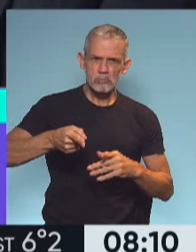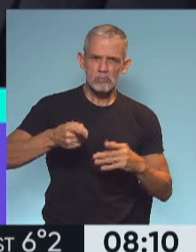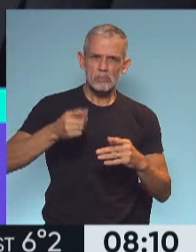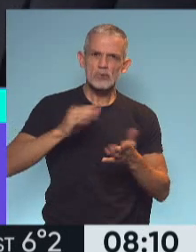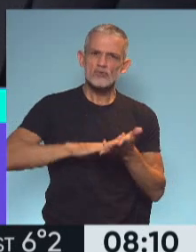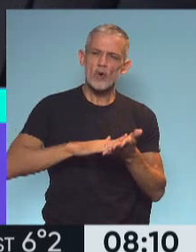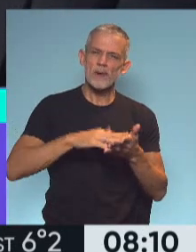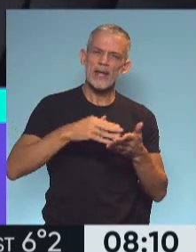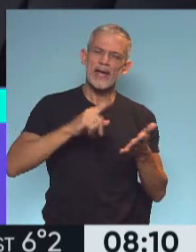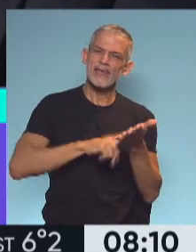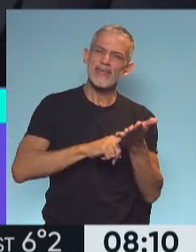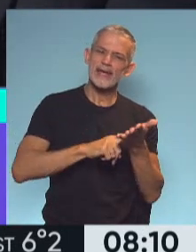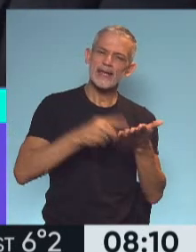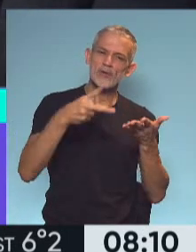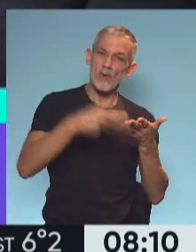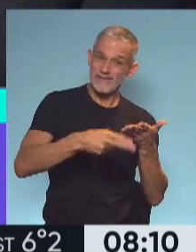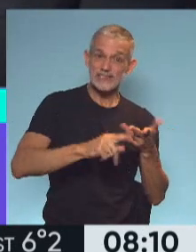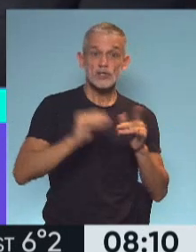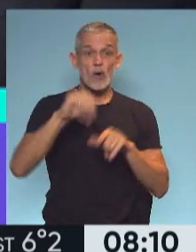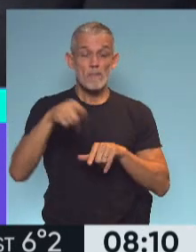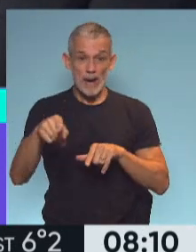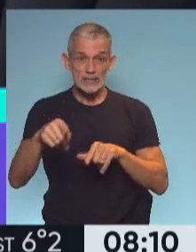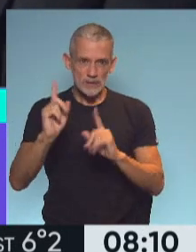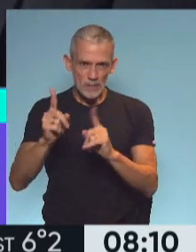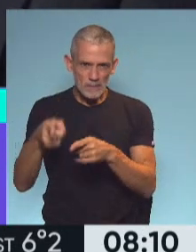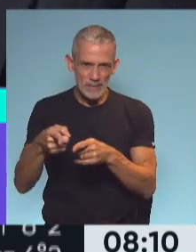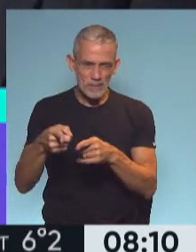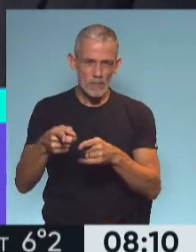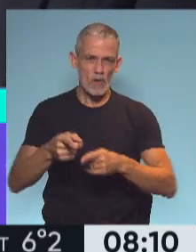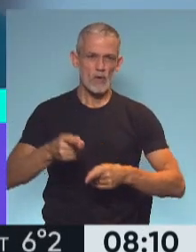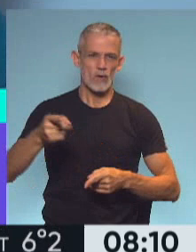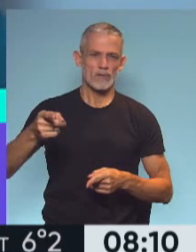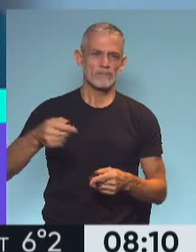anticipadamente sobre un decreto que ya está vigente y sobre el cual no se le había pedido opinión.